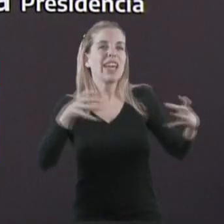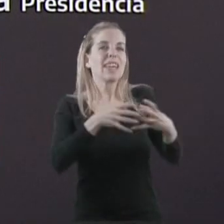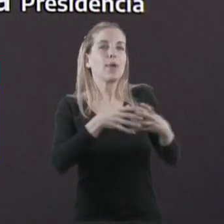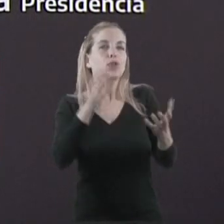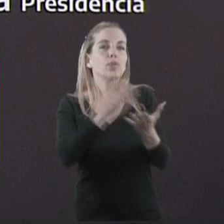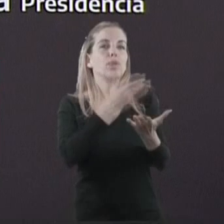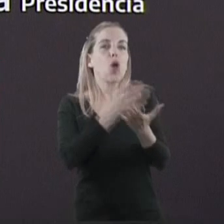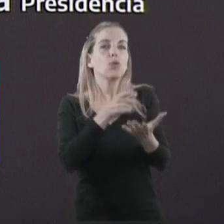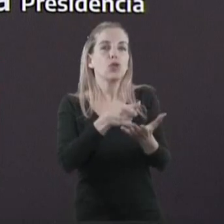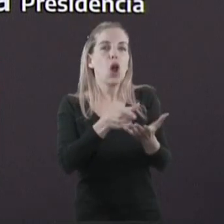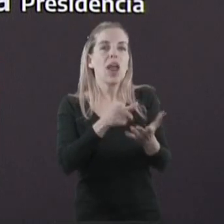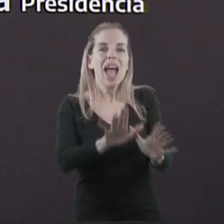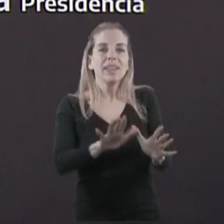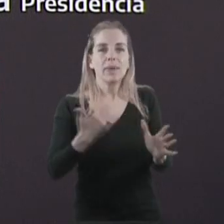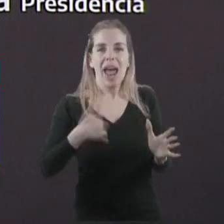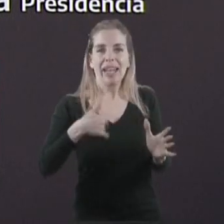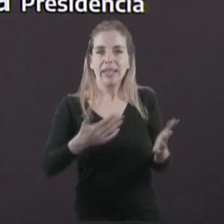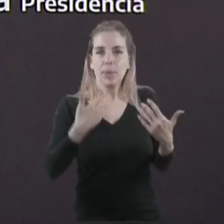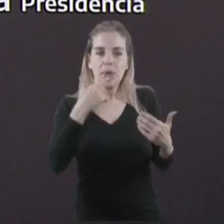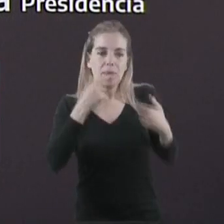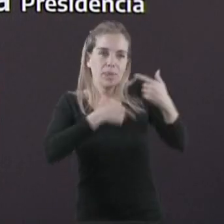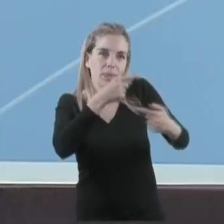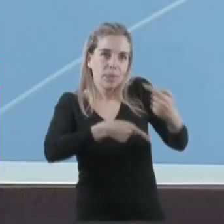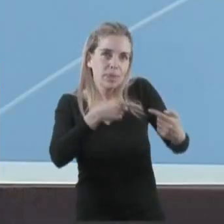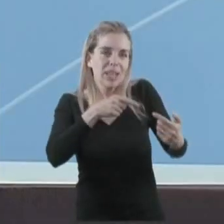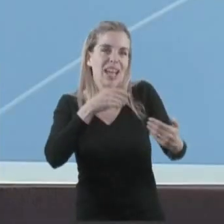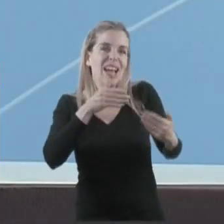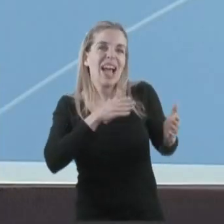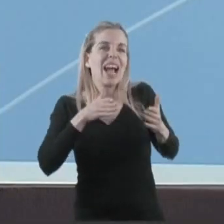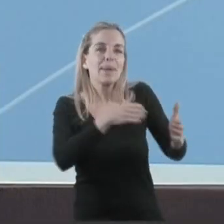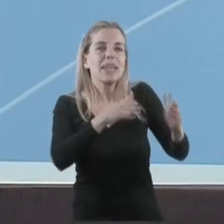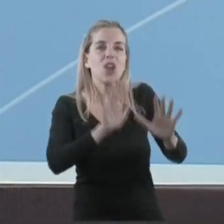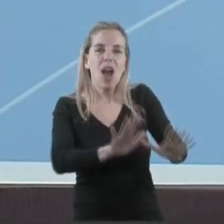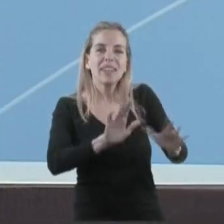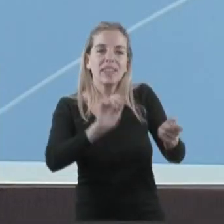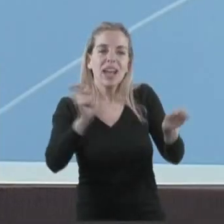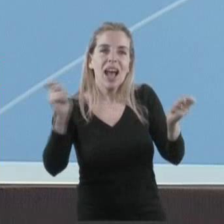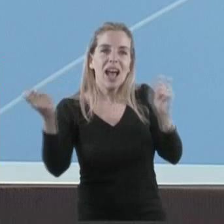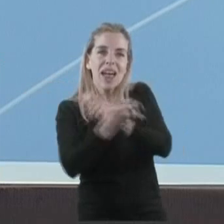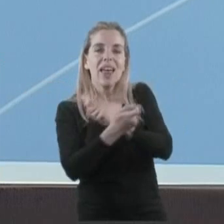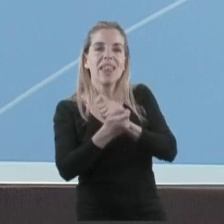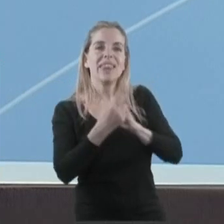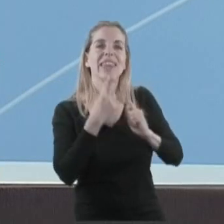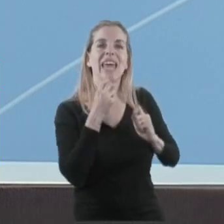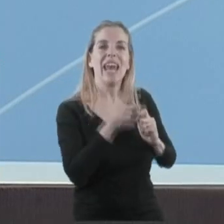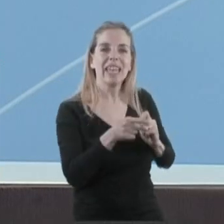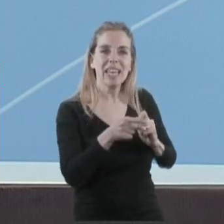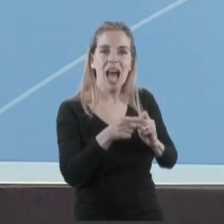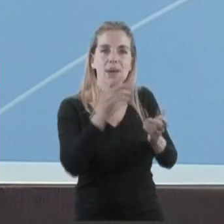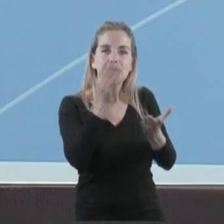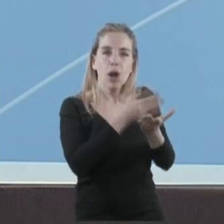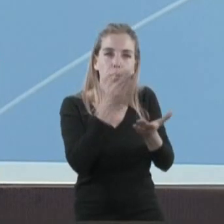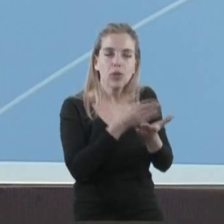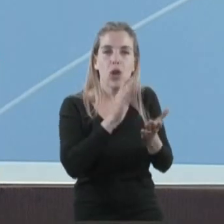Argentina pueda seguir en el camino de la transición productiva y energética y así poder ir construyendo